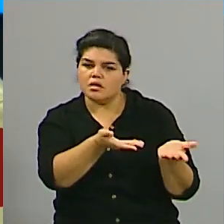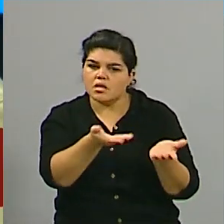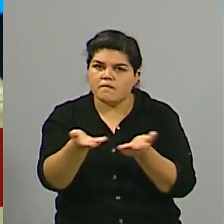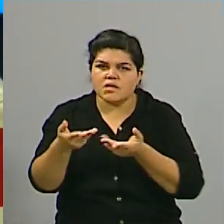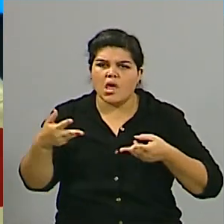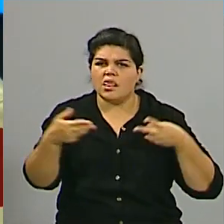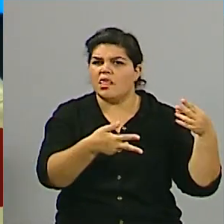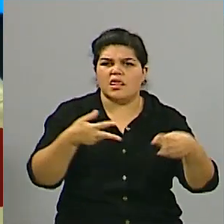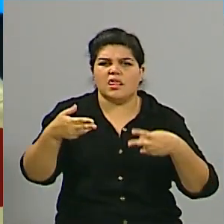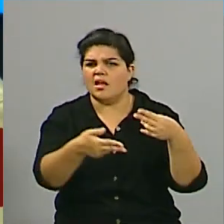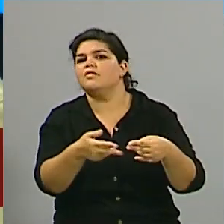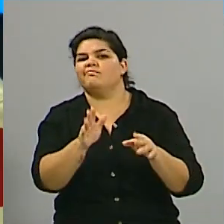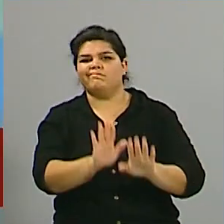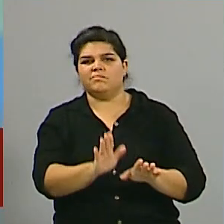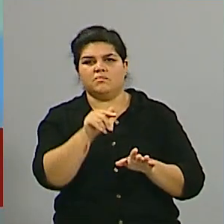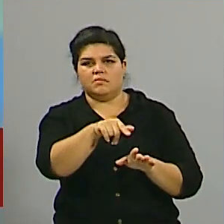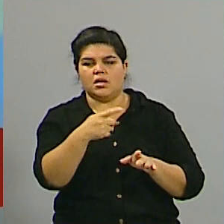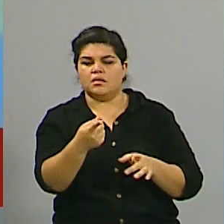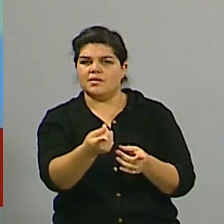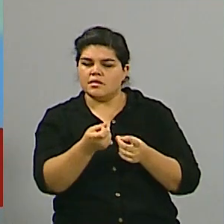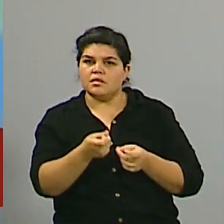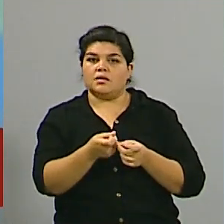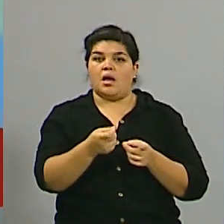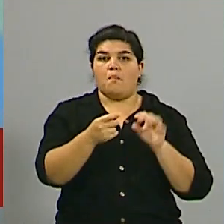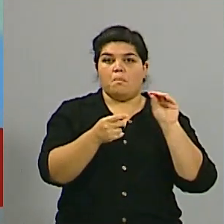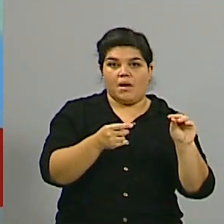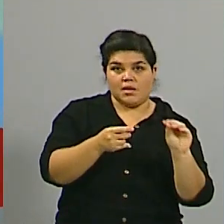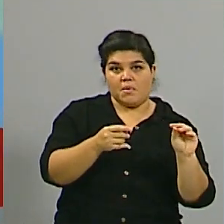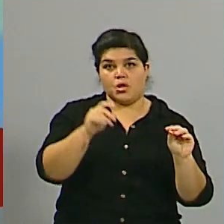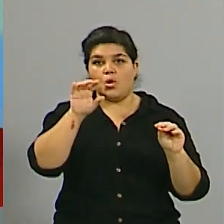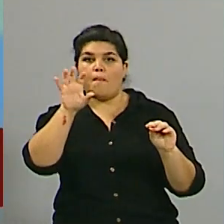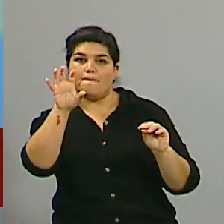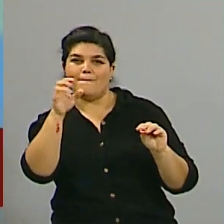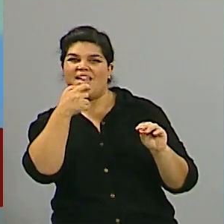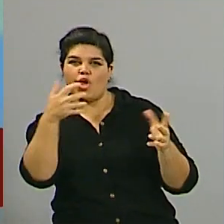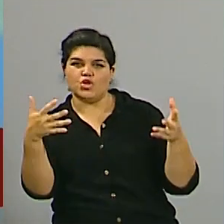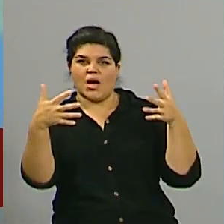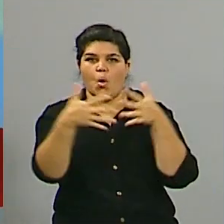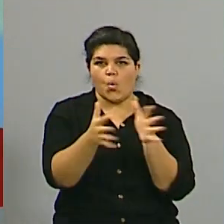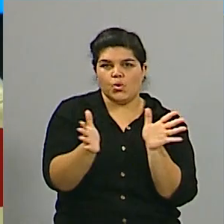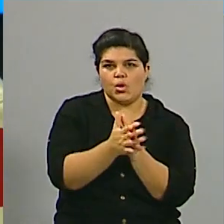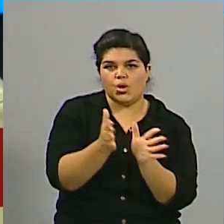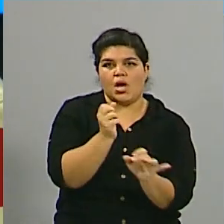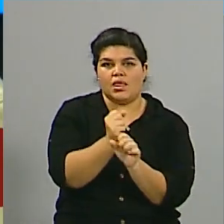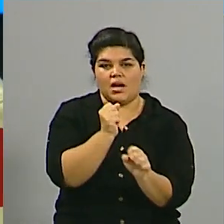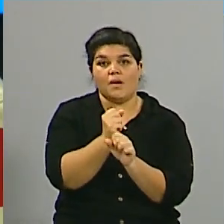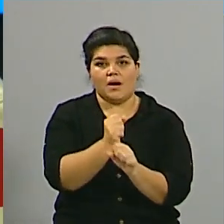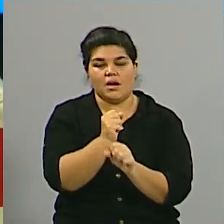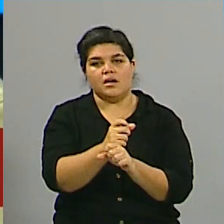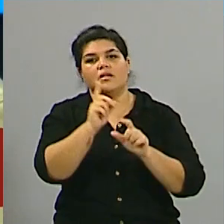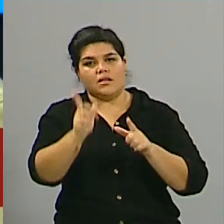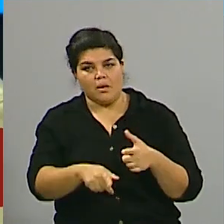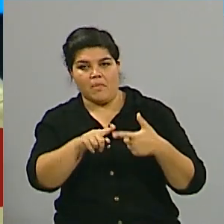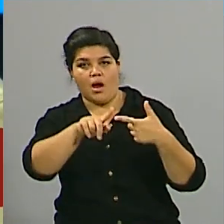mismo, hay muchas gestiones que puede hacer el departamento para con la provincia, y seguridad. Sí. Problema gravísimo de inseguridad.